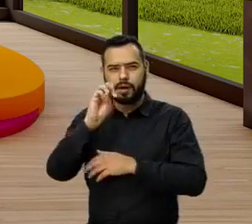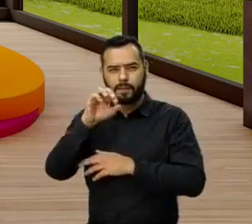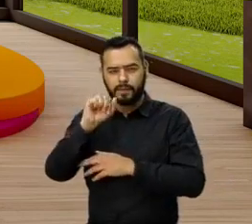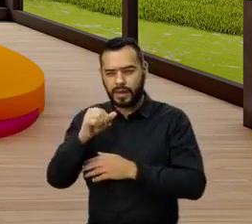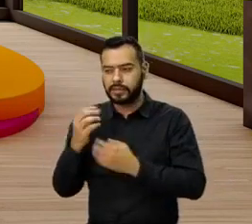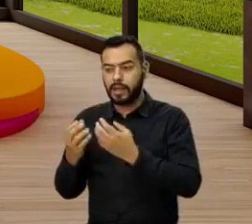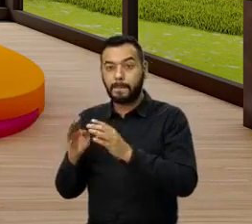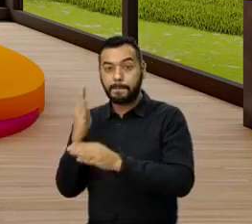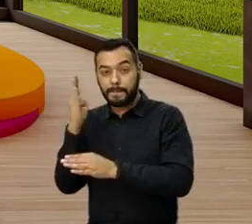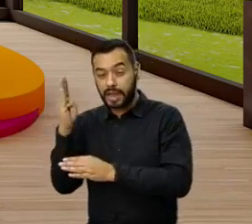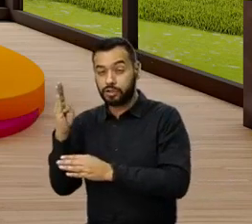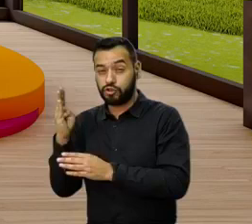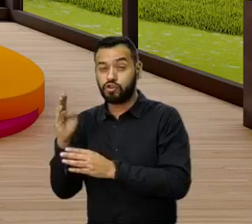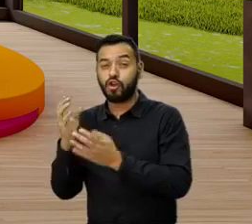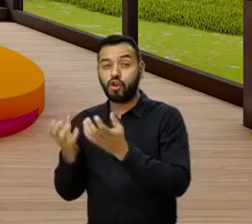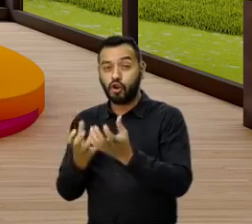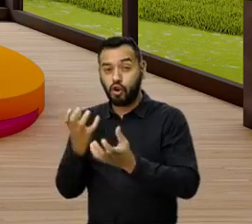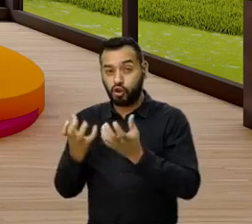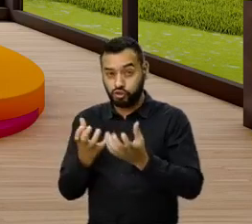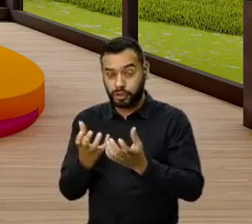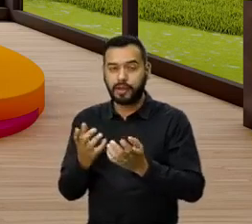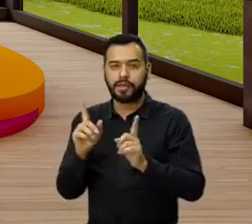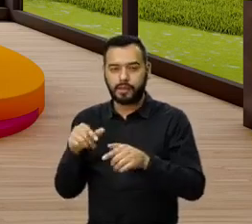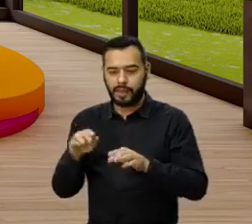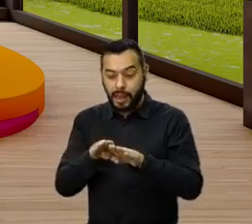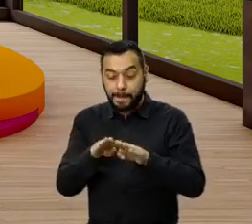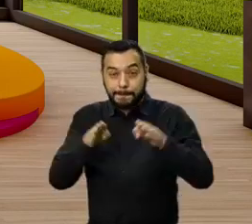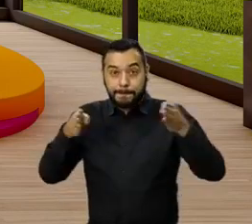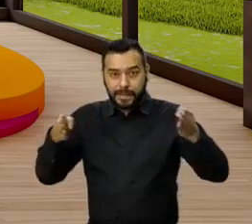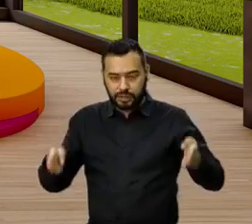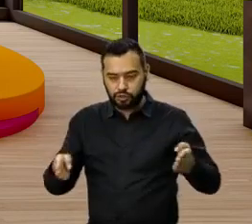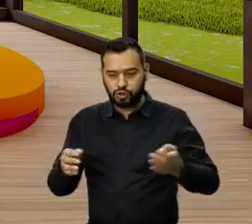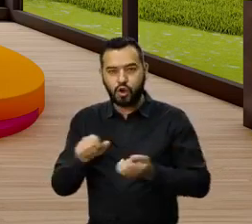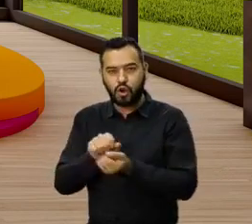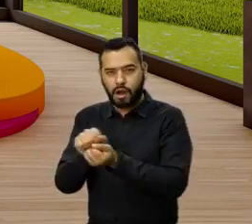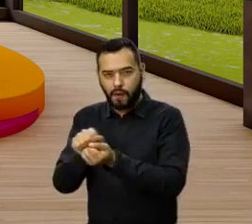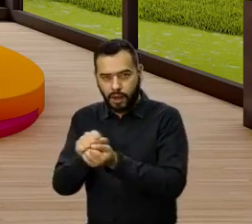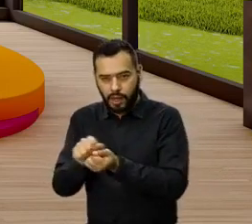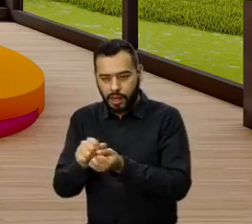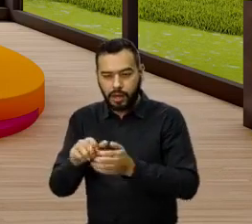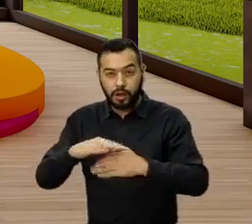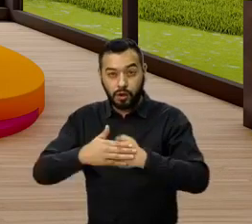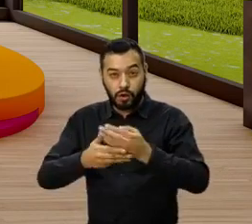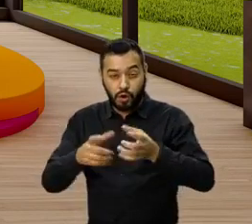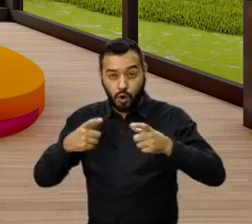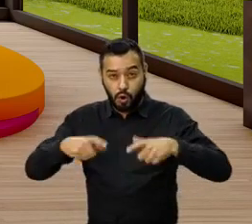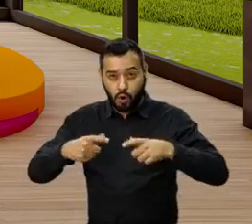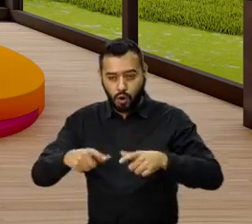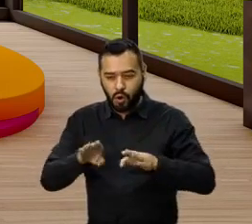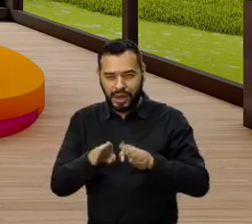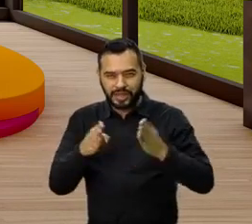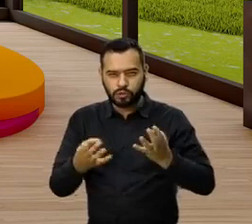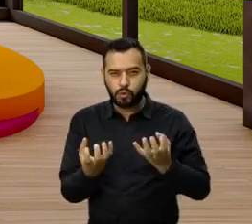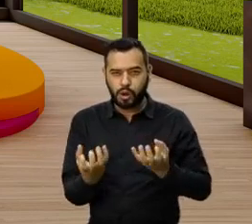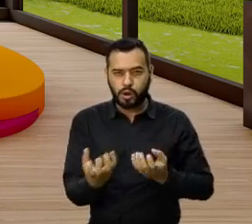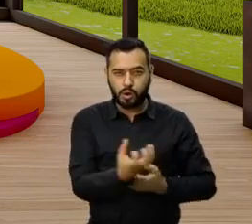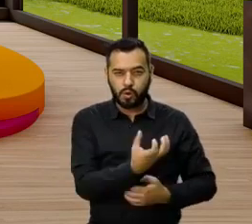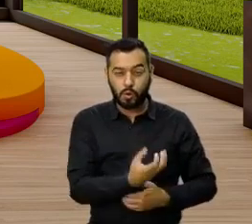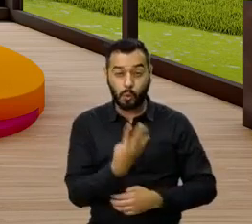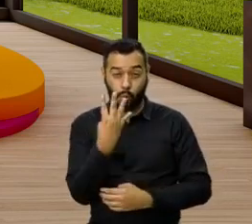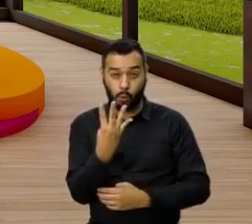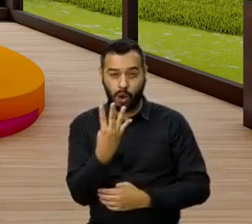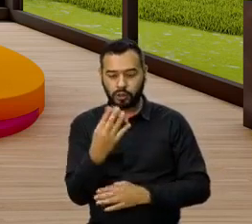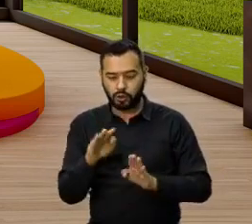adelantados en el caso de la cocina vamos a suministrar mesón lavadero lavaplatos una estufa empotrada de cuatro puestos y el mueble